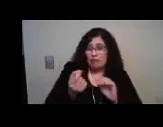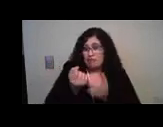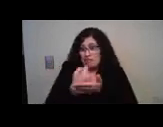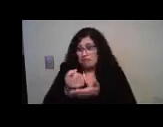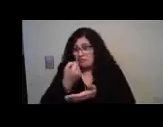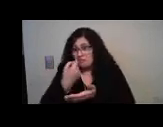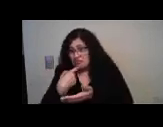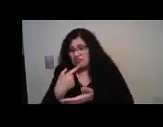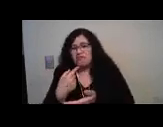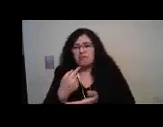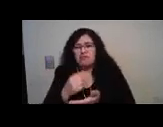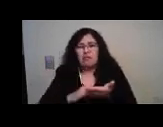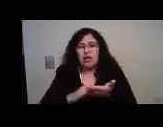como